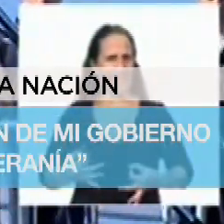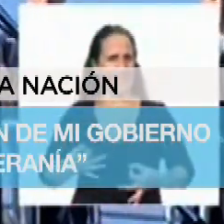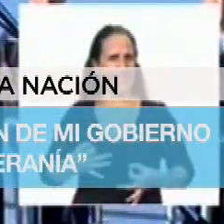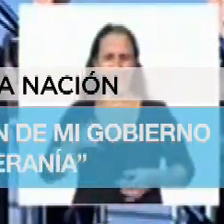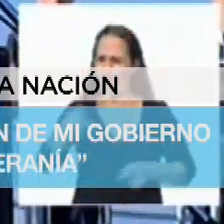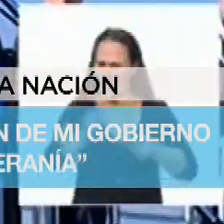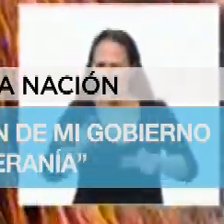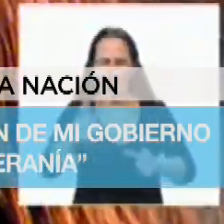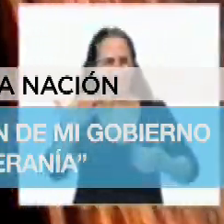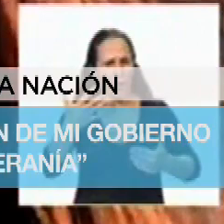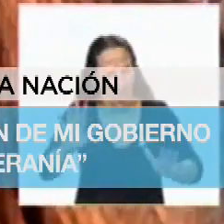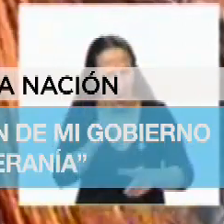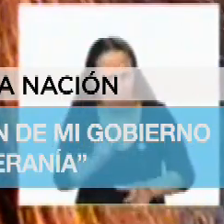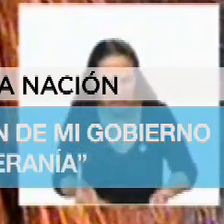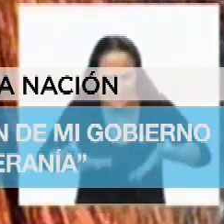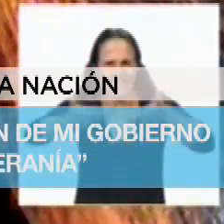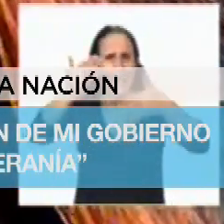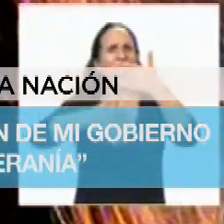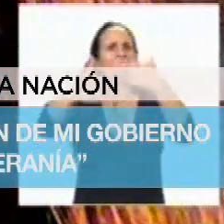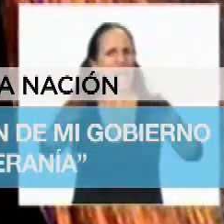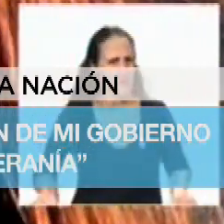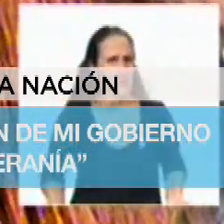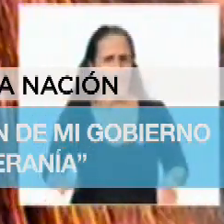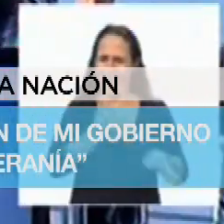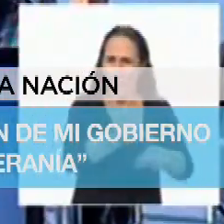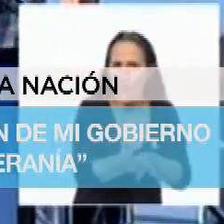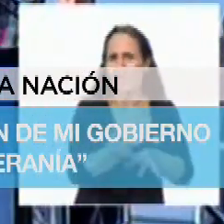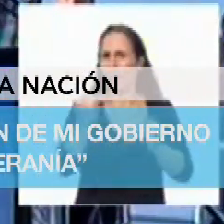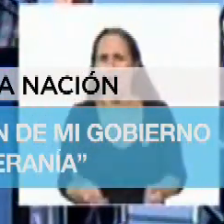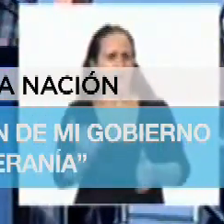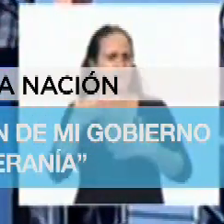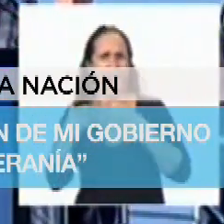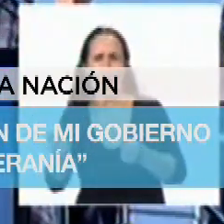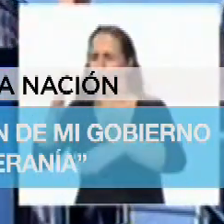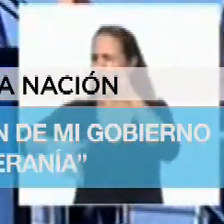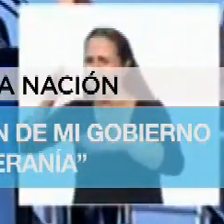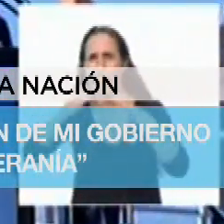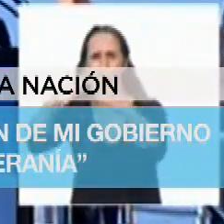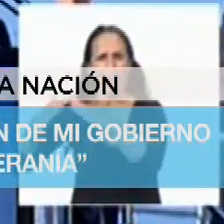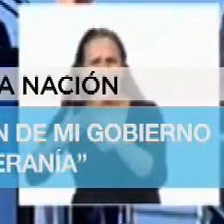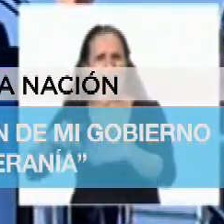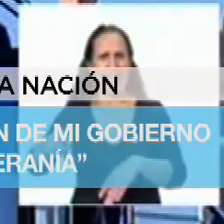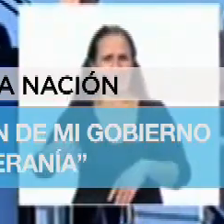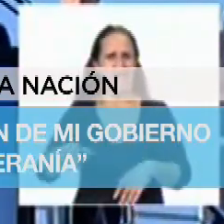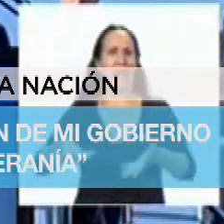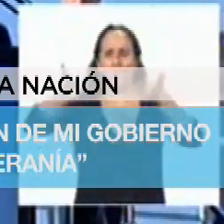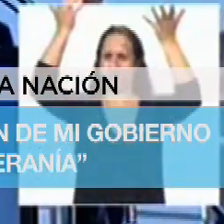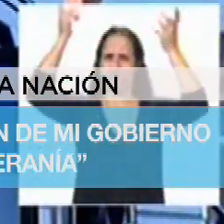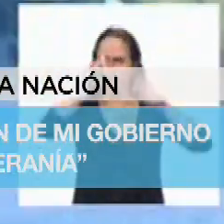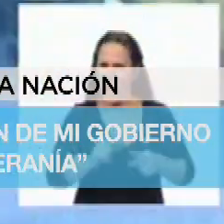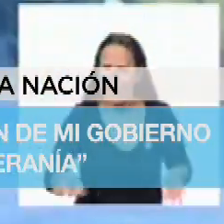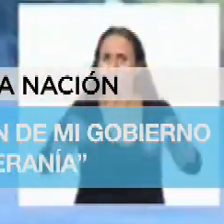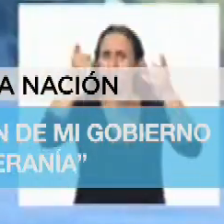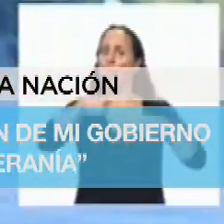con posibilidades de crecimiento, de educación, de salud y de vivienda. Por eso vamos a seguir